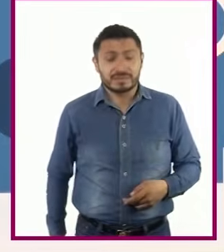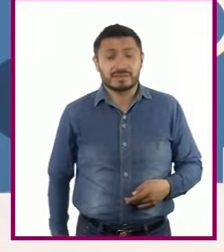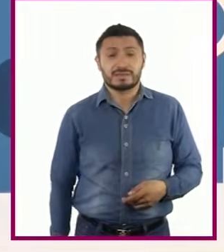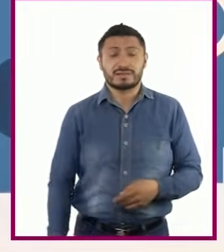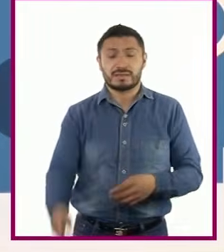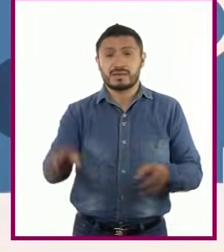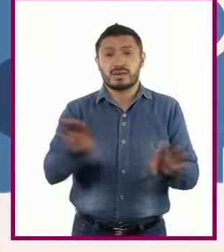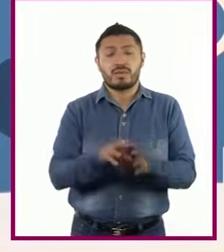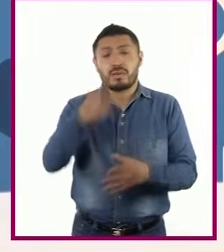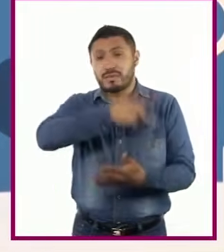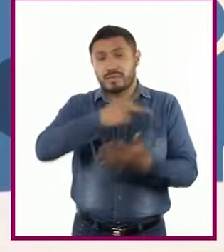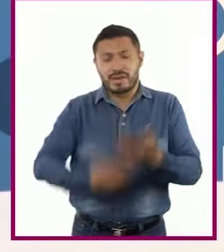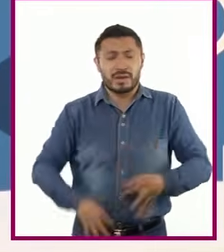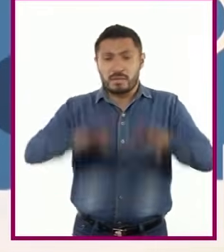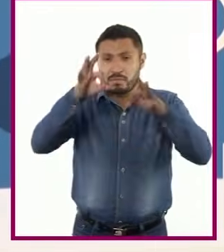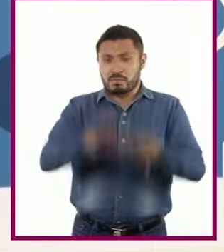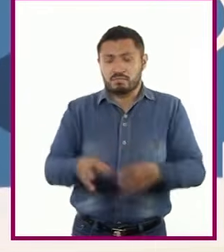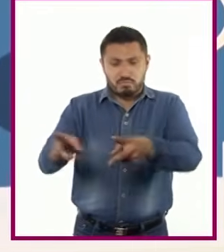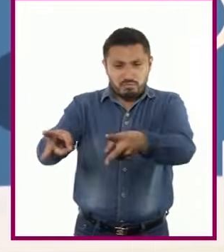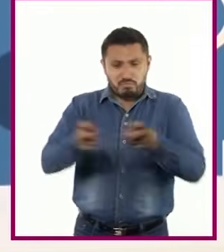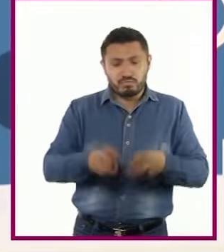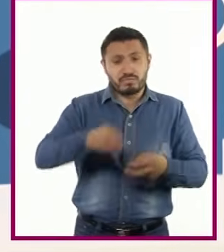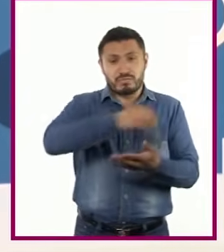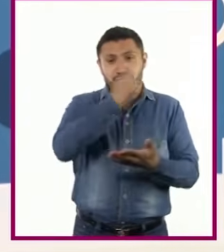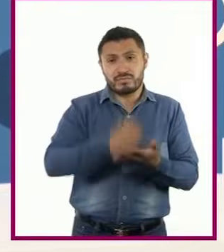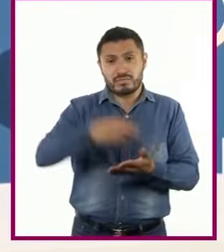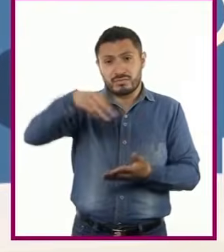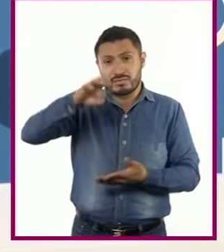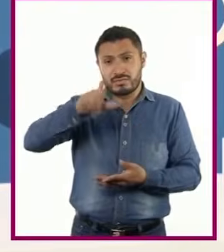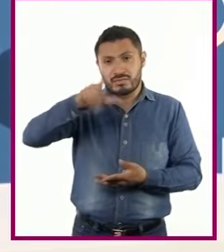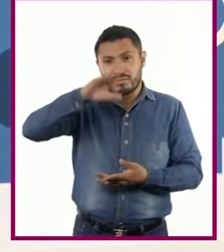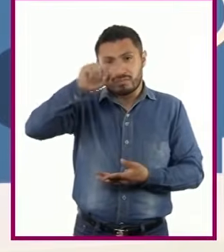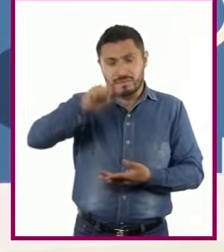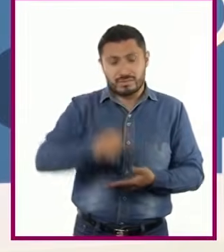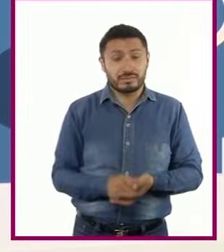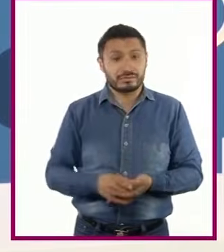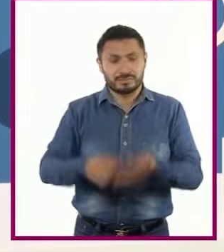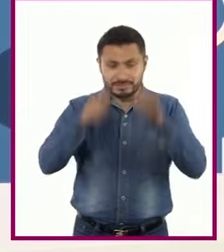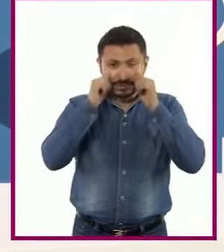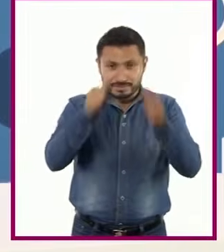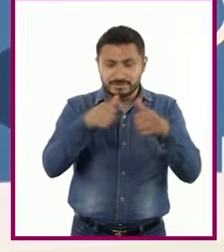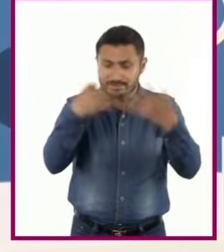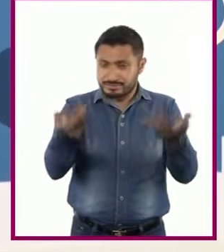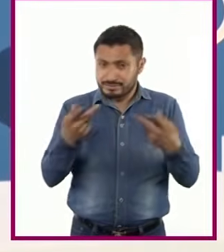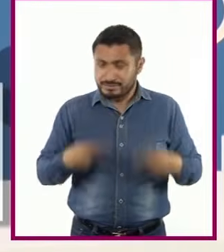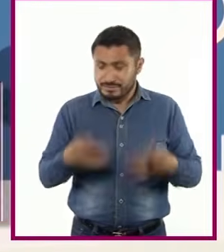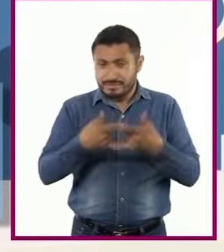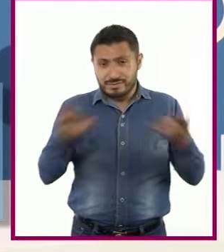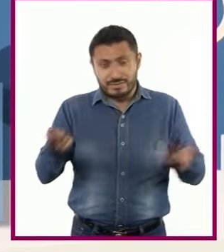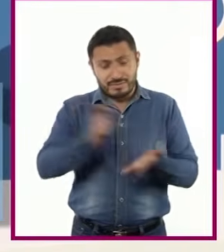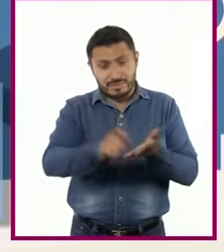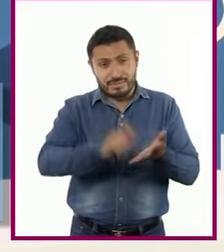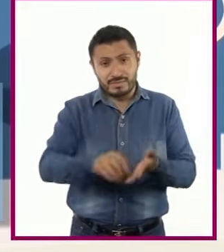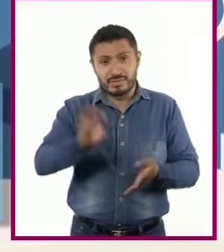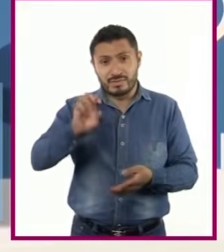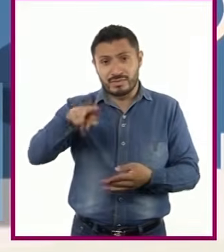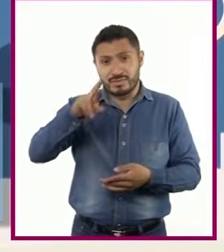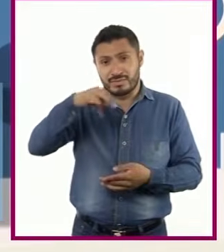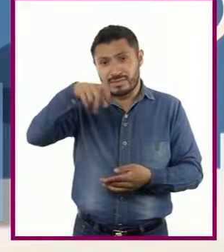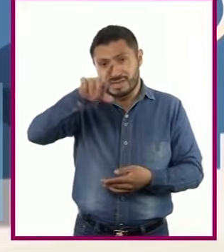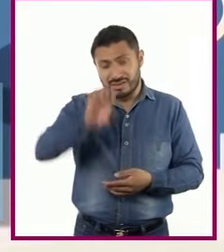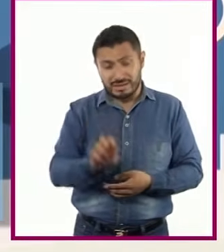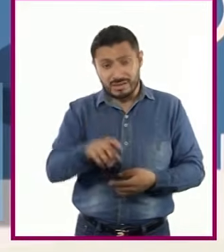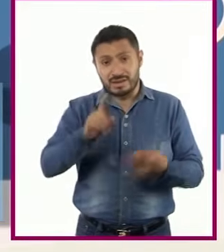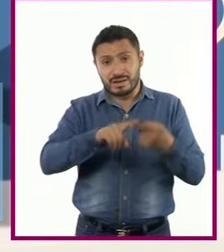a la ciudad mexica. Escuchemos las contundentes declaraciones de los historiadores Enrique Florescano